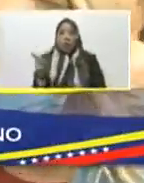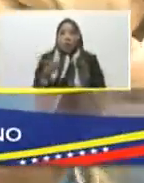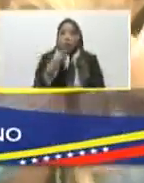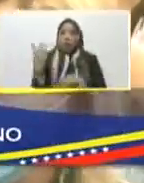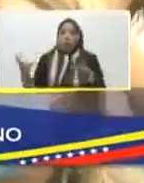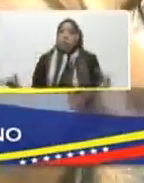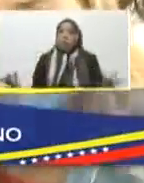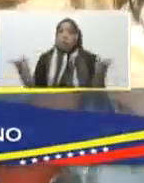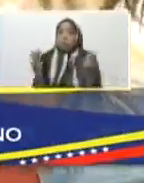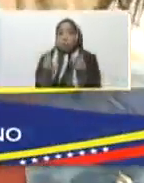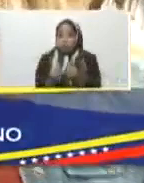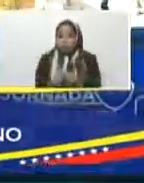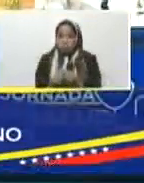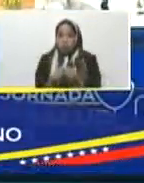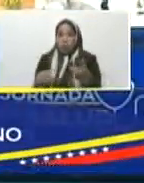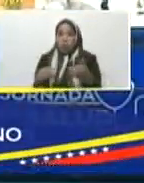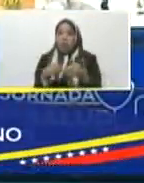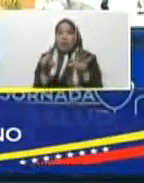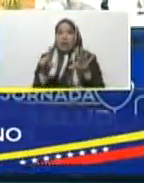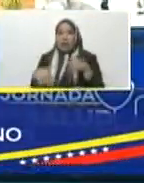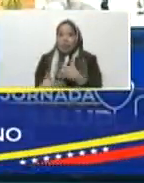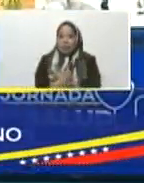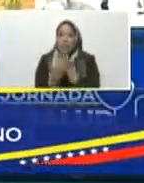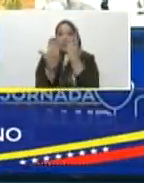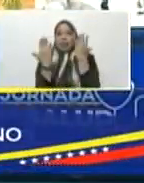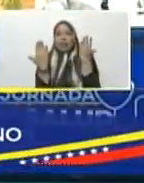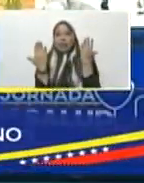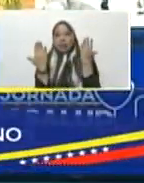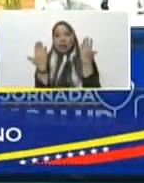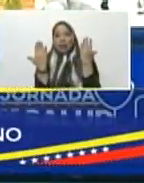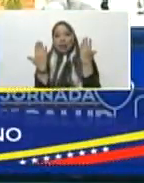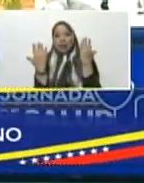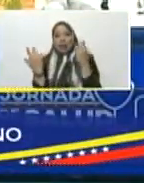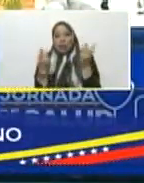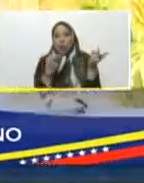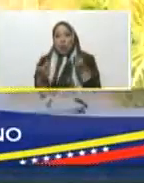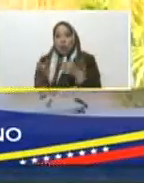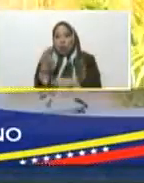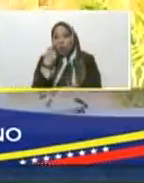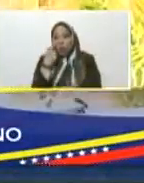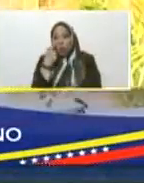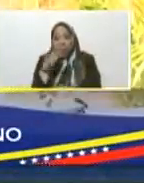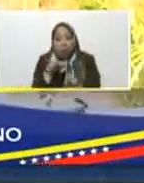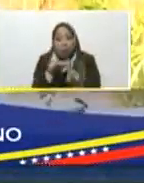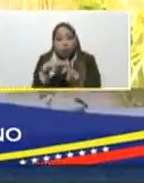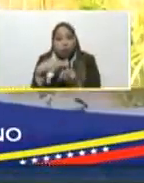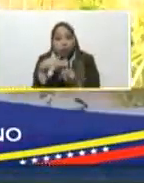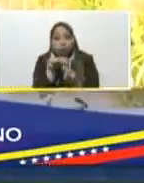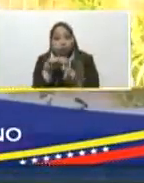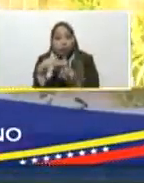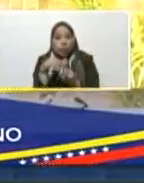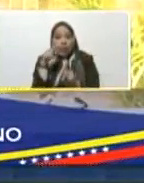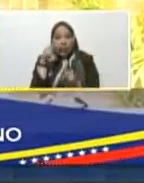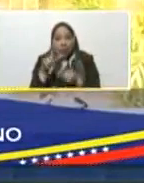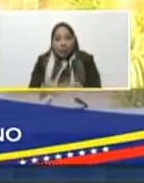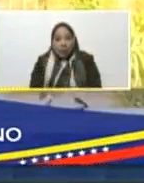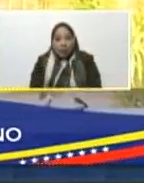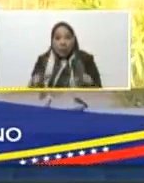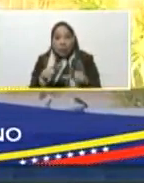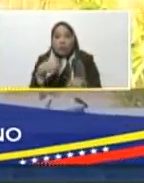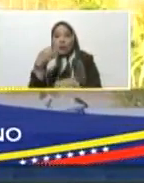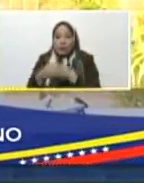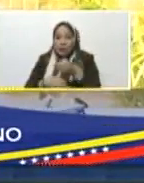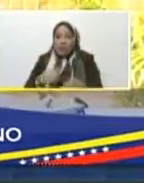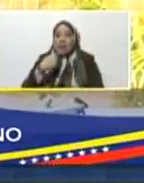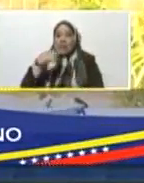Se reunieron a las 6:30 de la mañana. Vieron la situación. Y en el terreno confirmaron